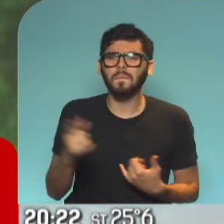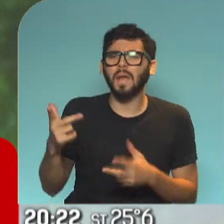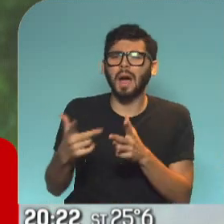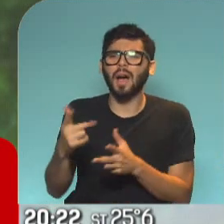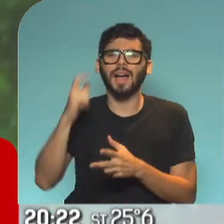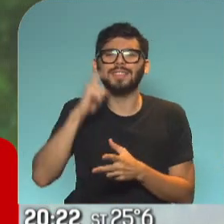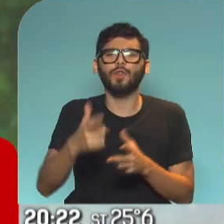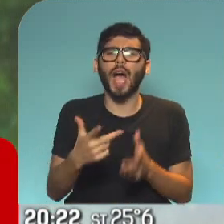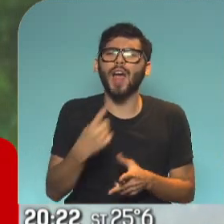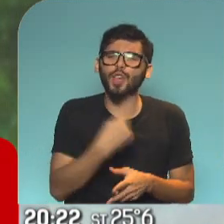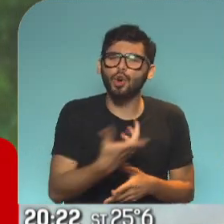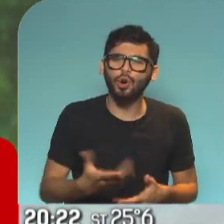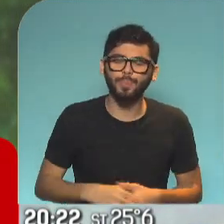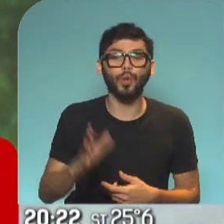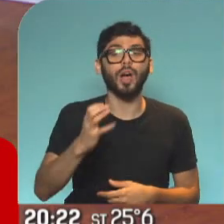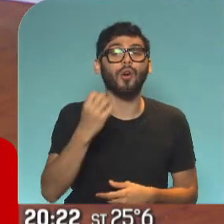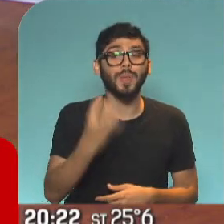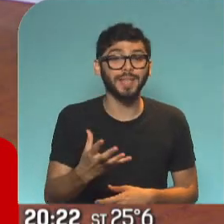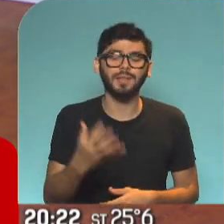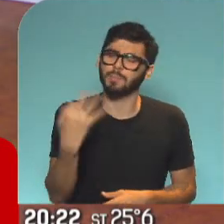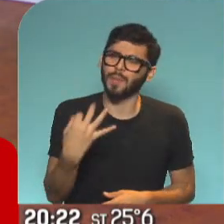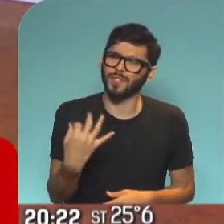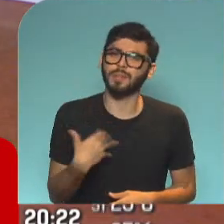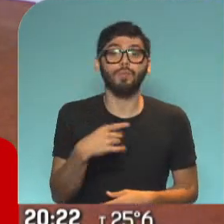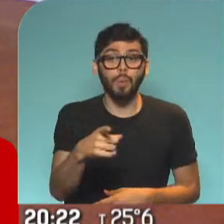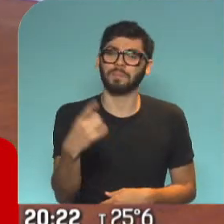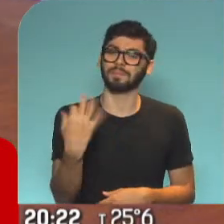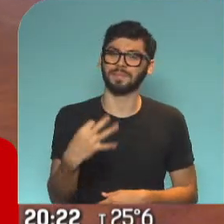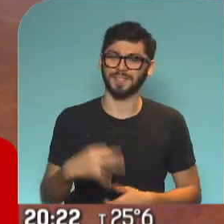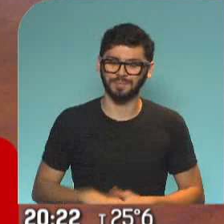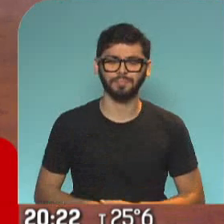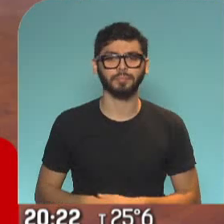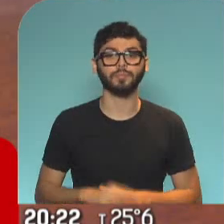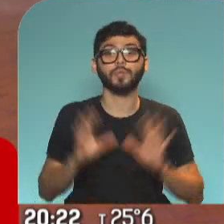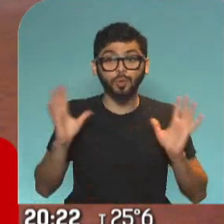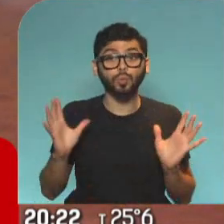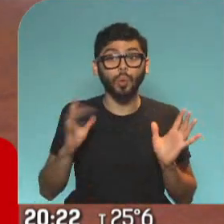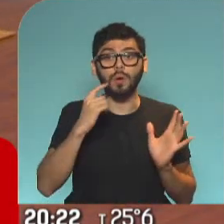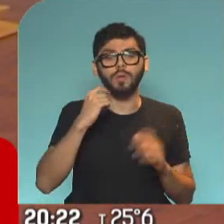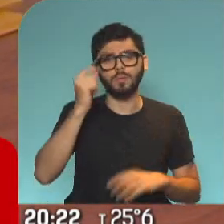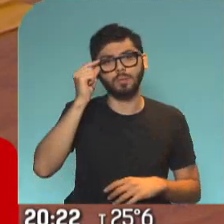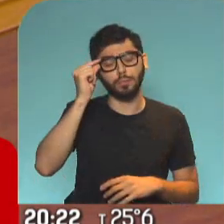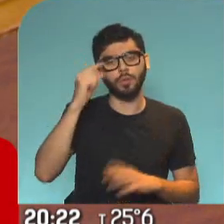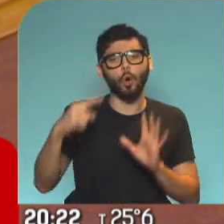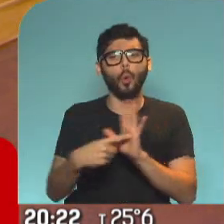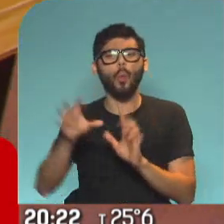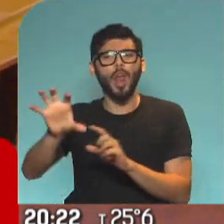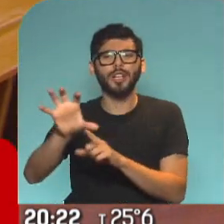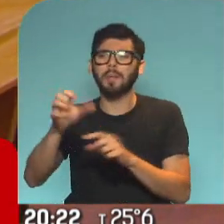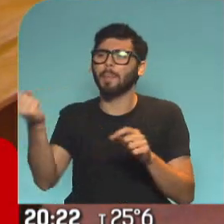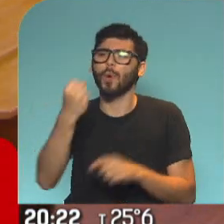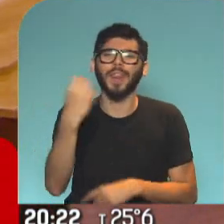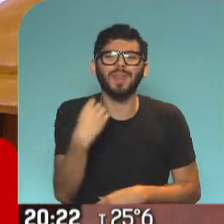recién Axel Kicillof. Bueno, Verónica, ¿cómo estás? Muy bien. Bien, muy bien. Bueno, en principio tener en cuenta por qué es tan relevante la provincia de Buenos Aires. Es